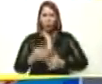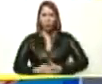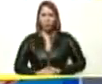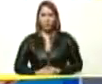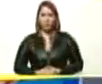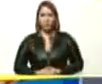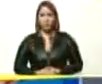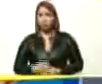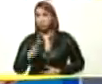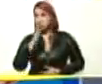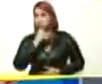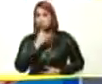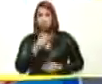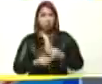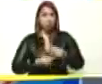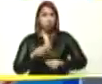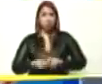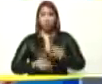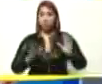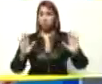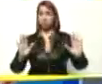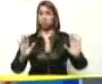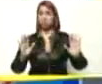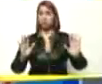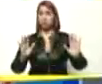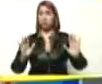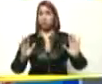el que no hace, le hacen,